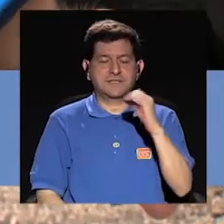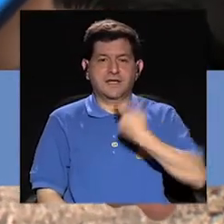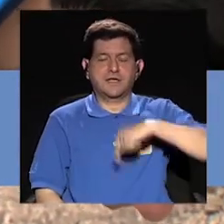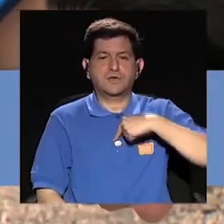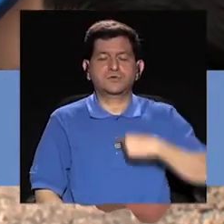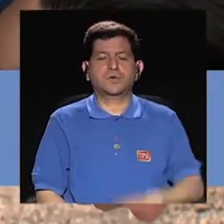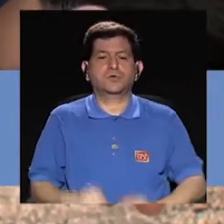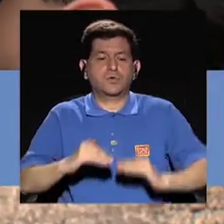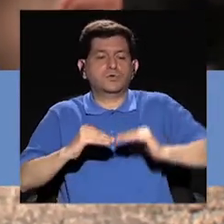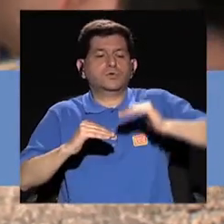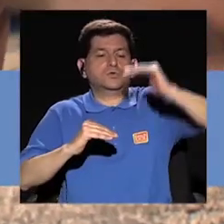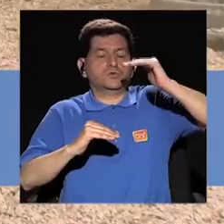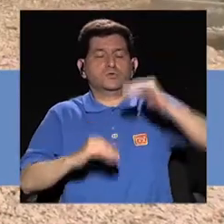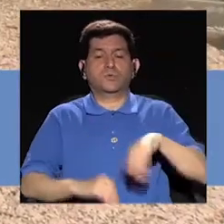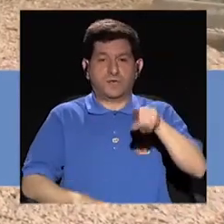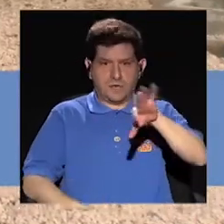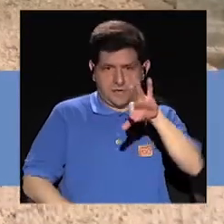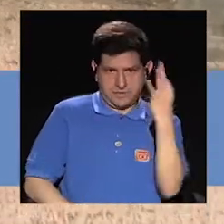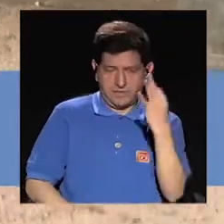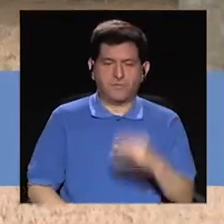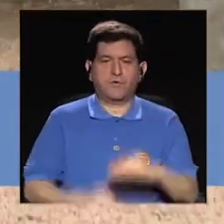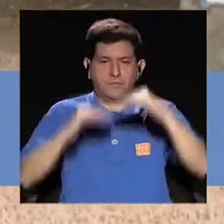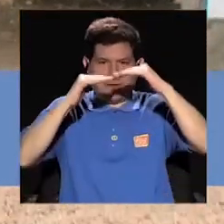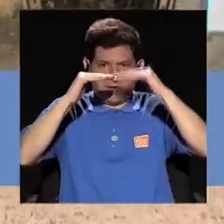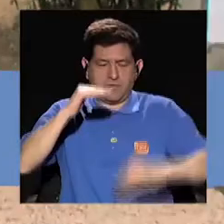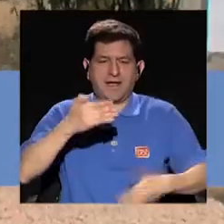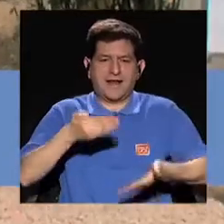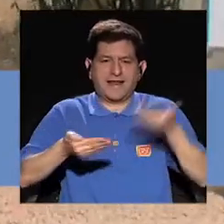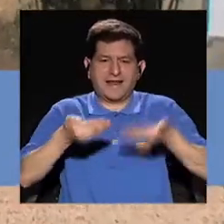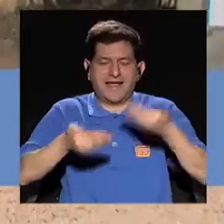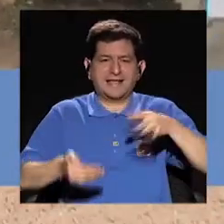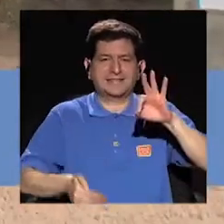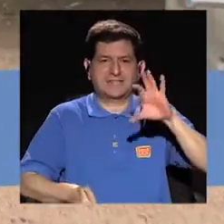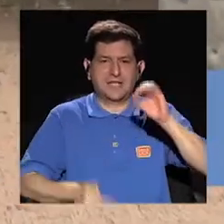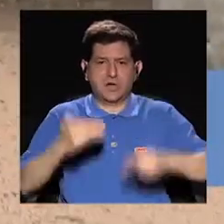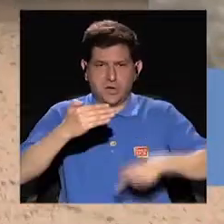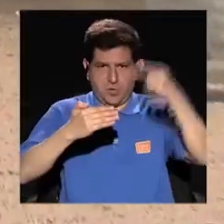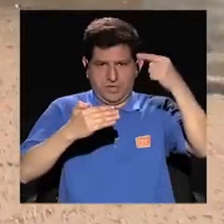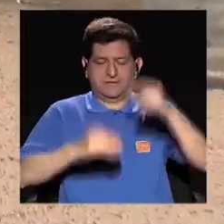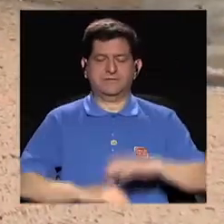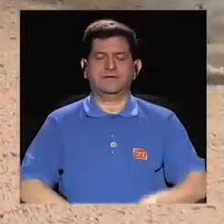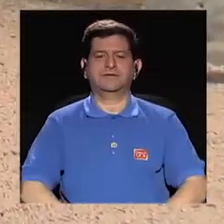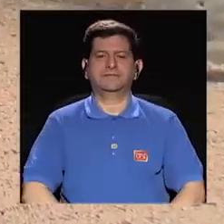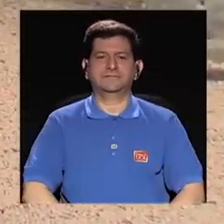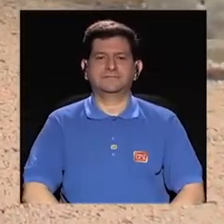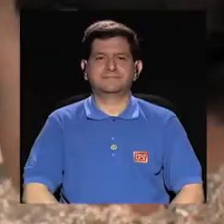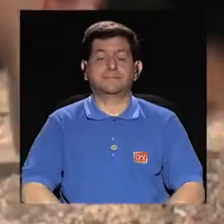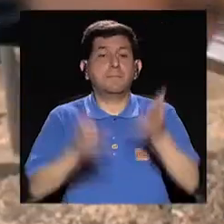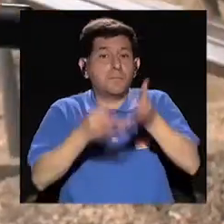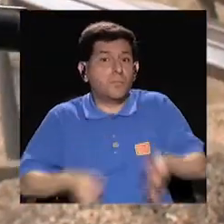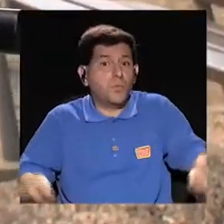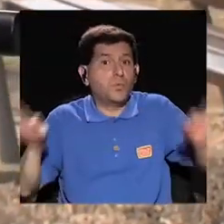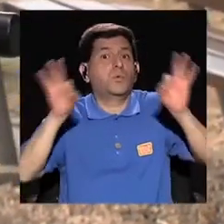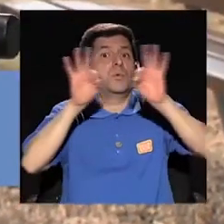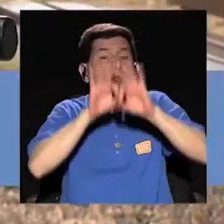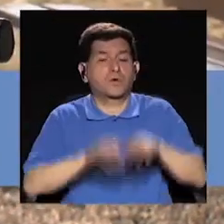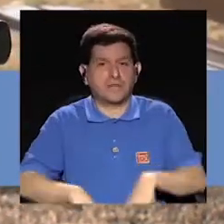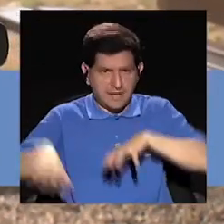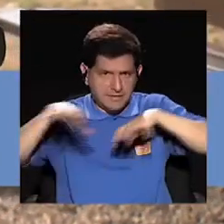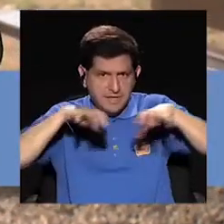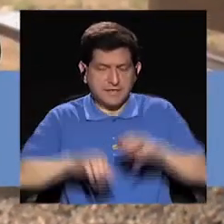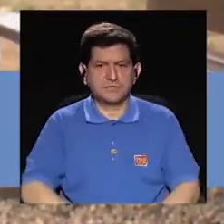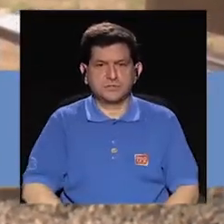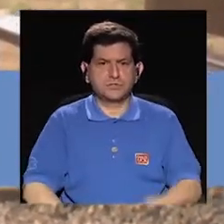cabeza siempre al frente y subimos hasta llegar a esa posición y bajamos casi 90 grados y volvemos a subir.